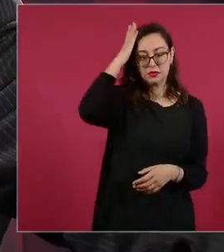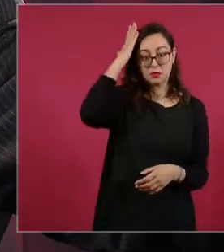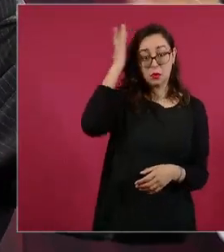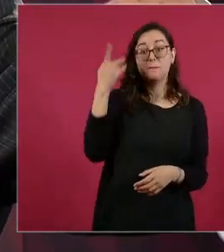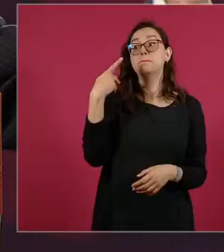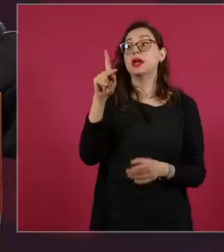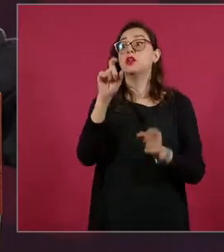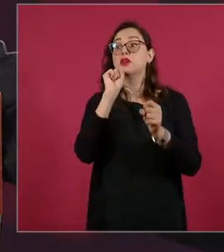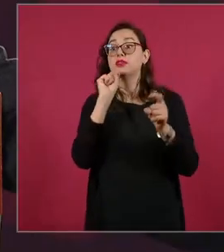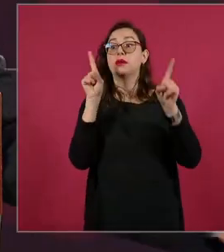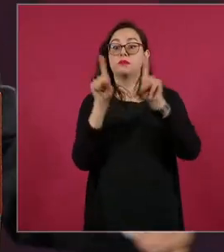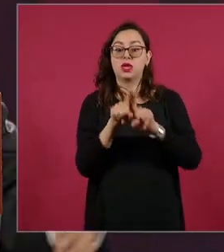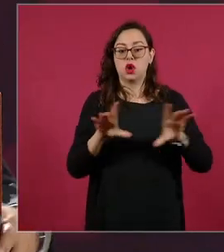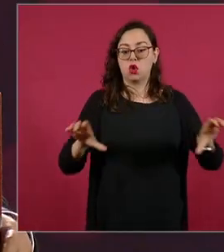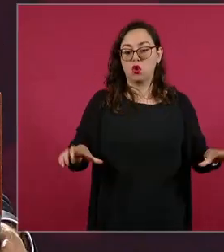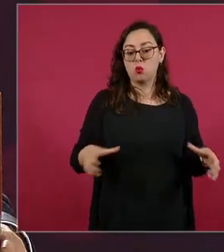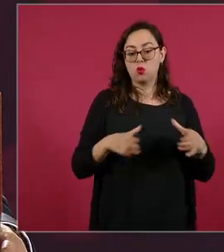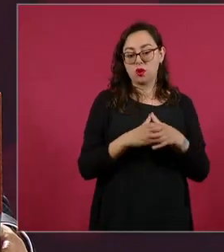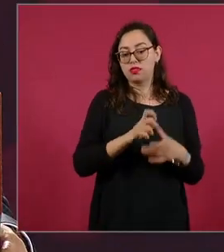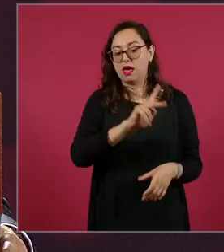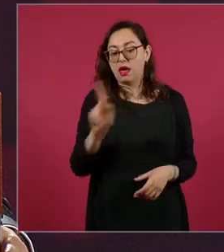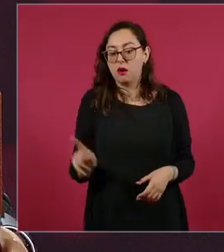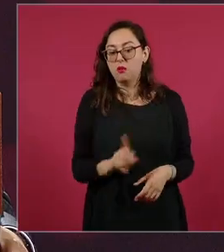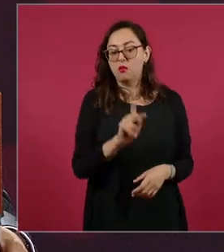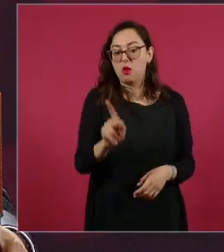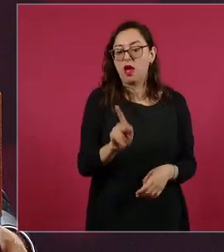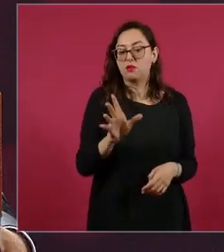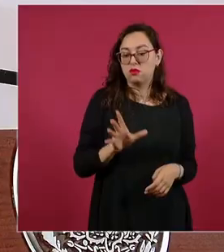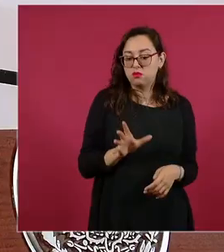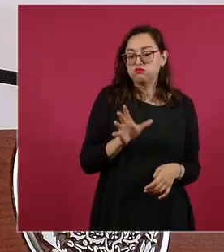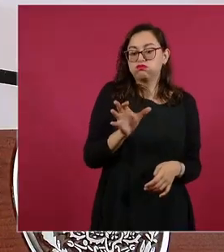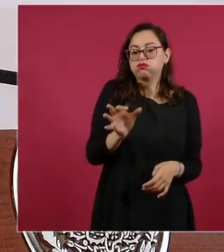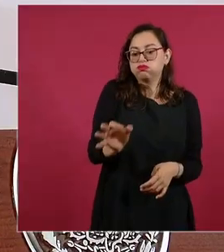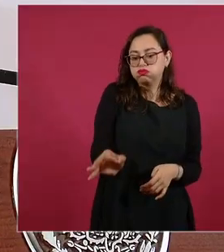pueblos en el caso urbano